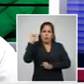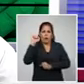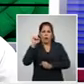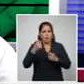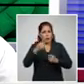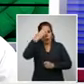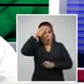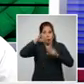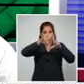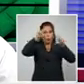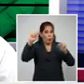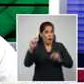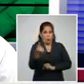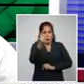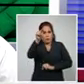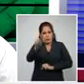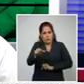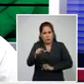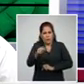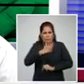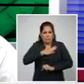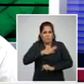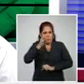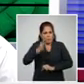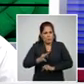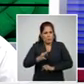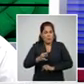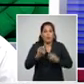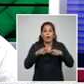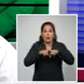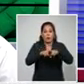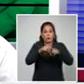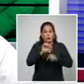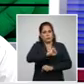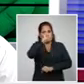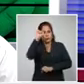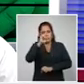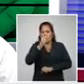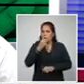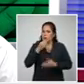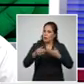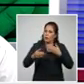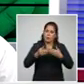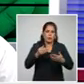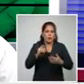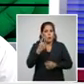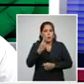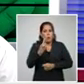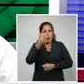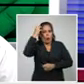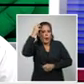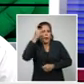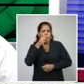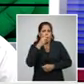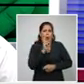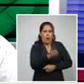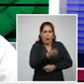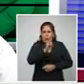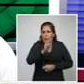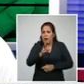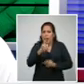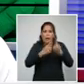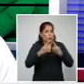definitiva, para realmente de conjunto, porque no es posible por un solo organismo, hacerlo de